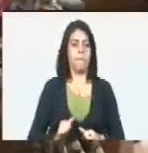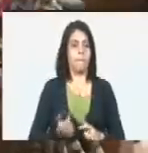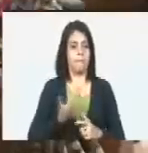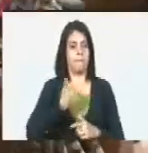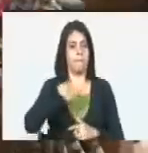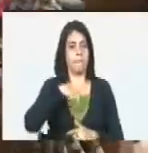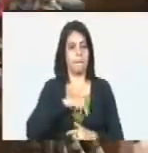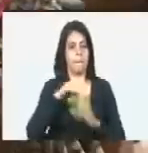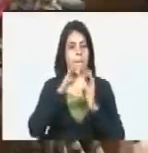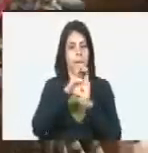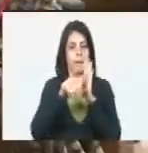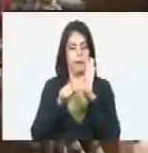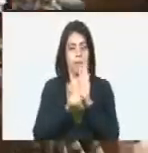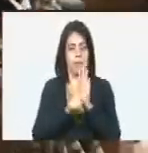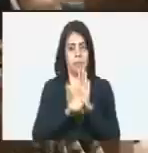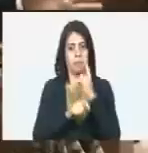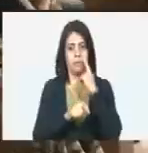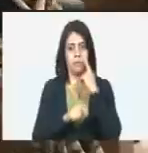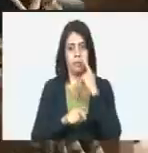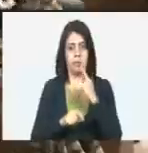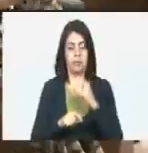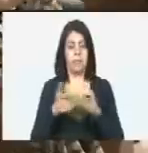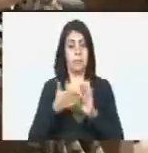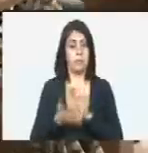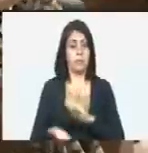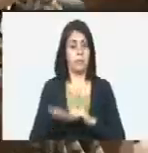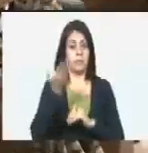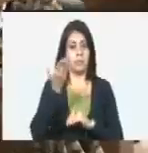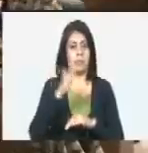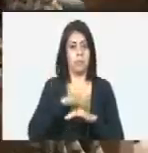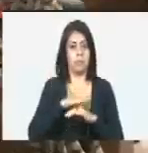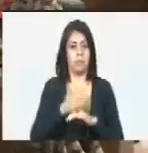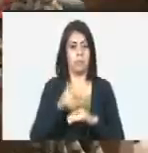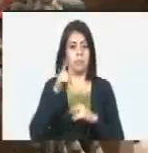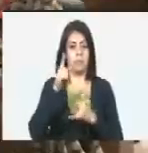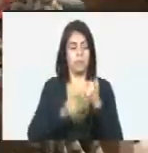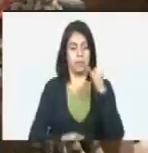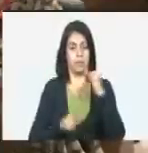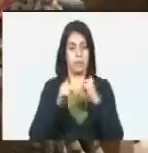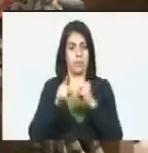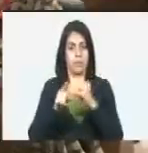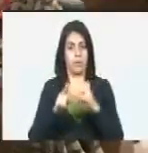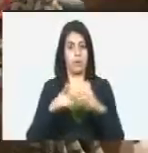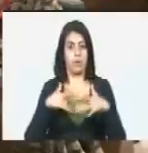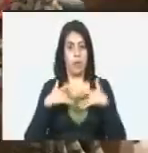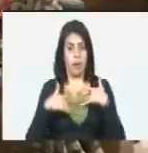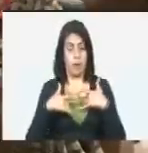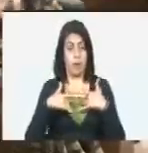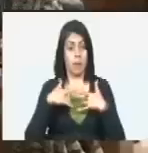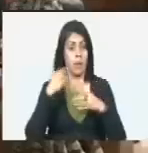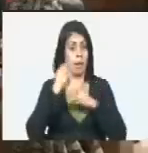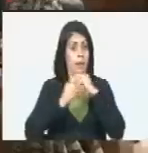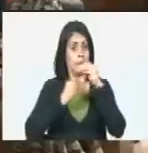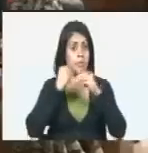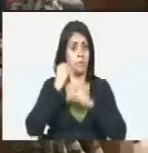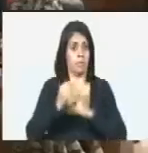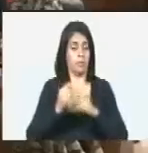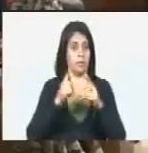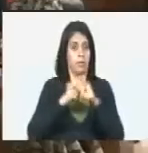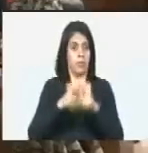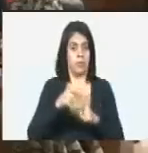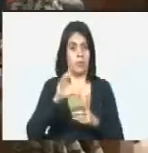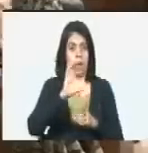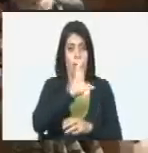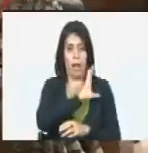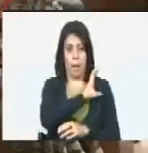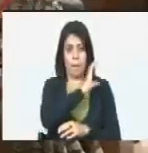constituciones han tomado fundamentalmente este último acto, la creación de la Capitanía General de